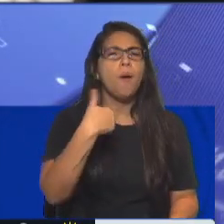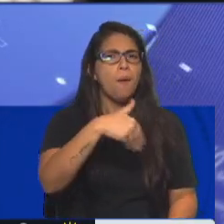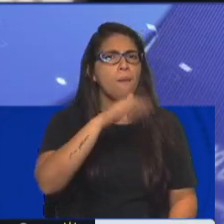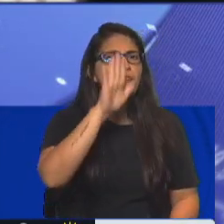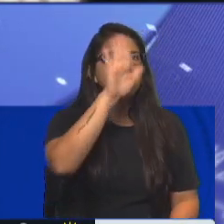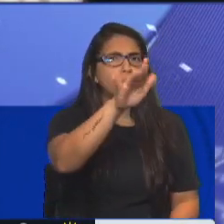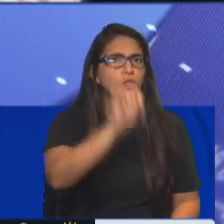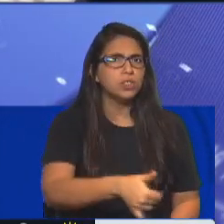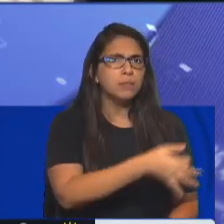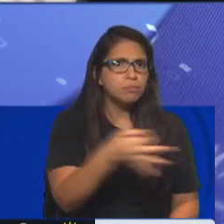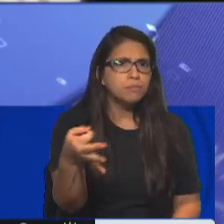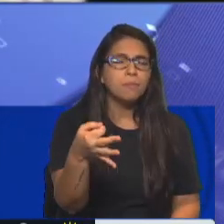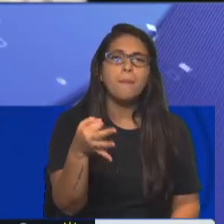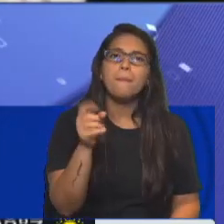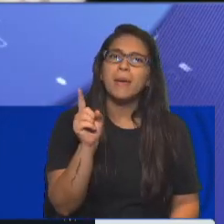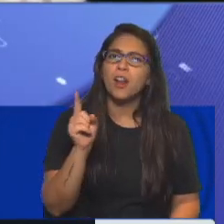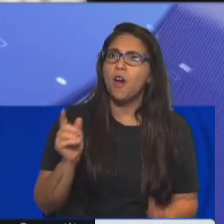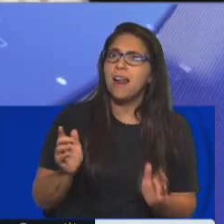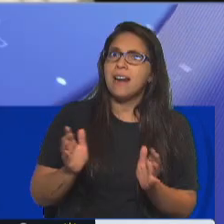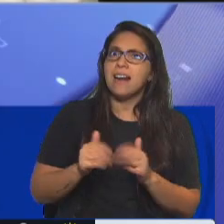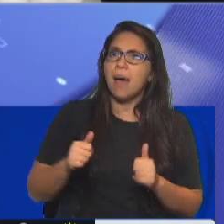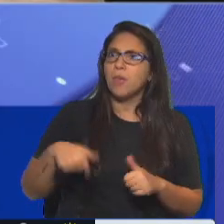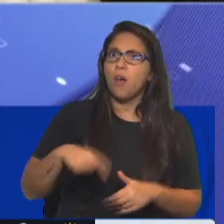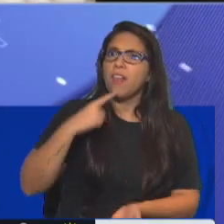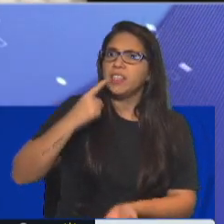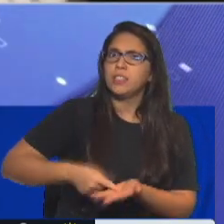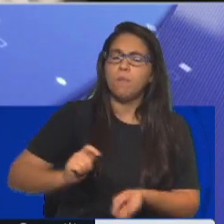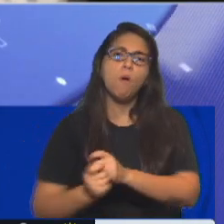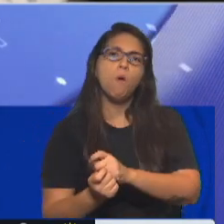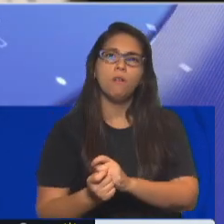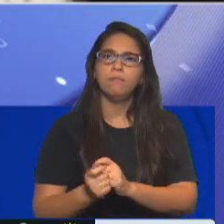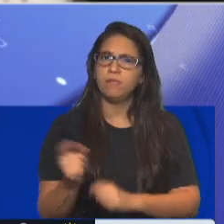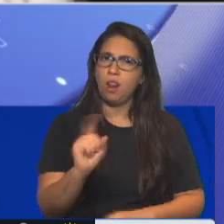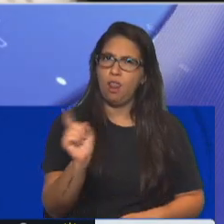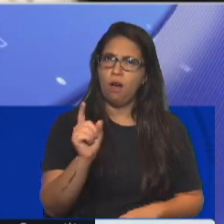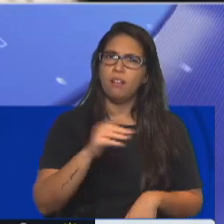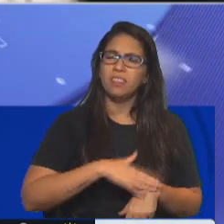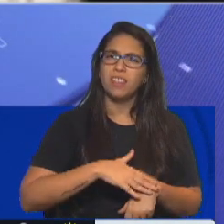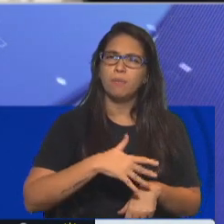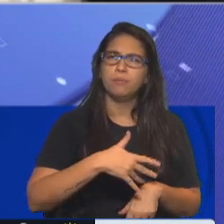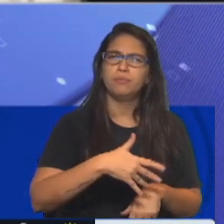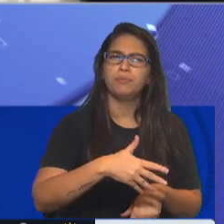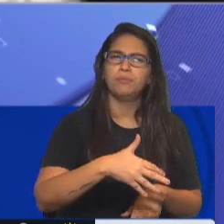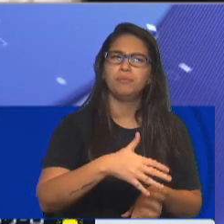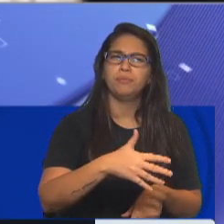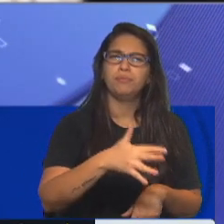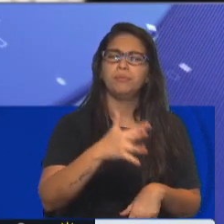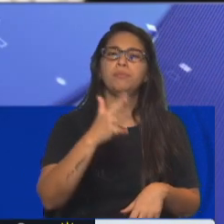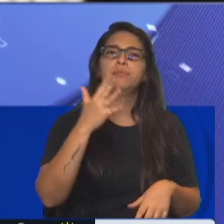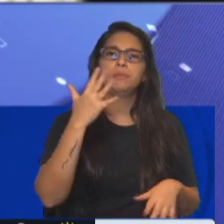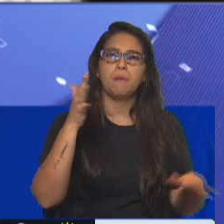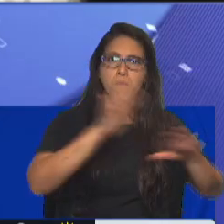ver, sino que el tipo y la forma y la velocidad de la respuesta va a ser distinta. Sin duda va a